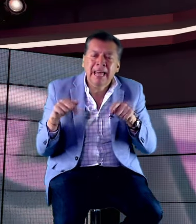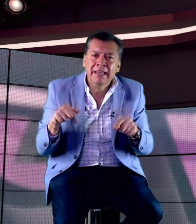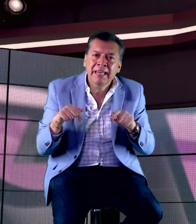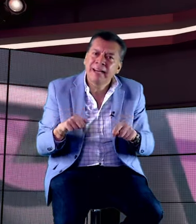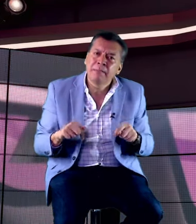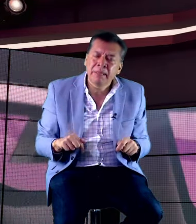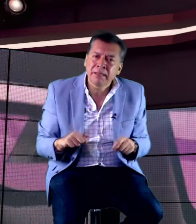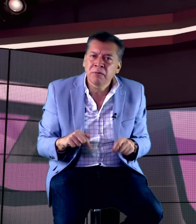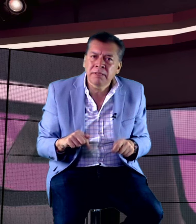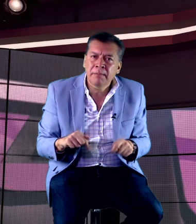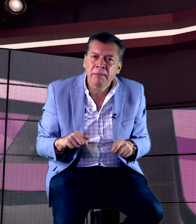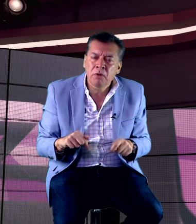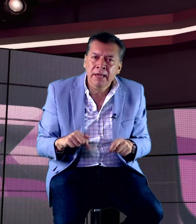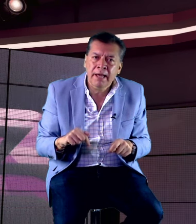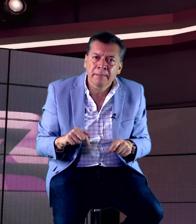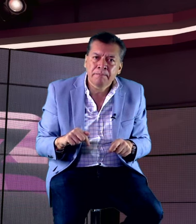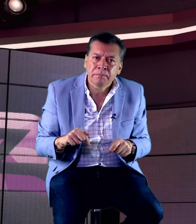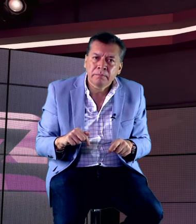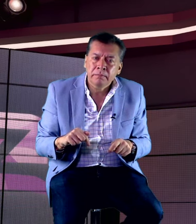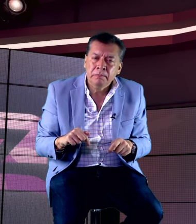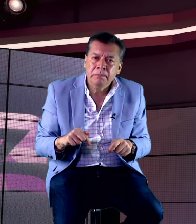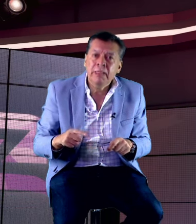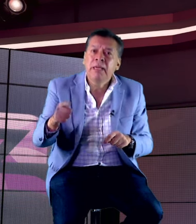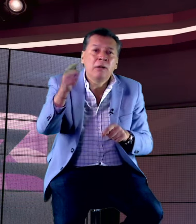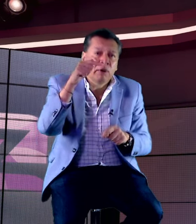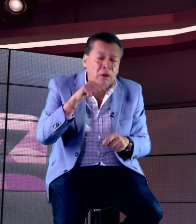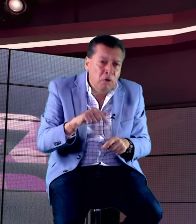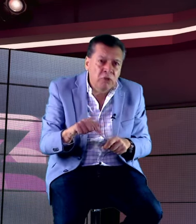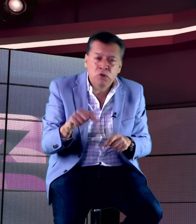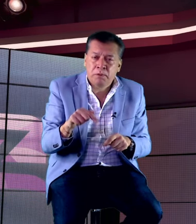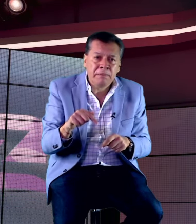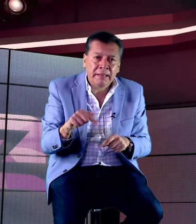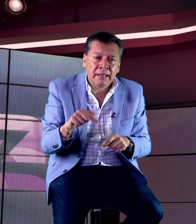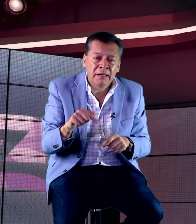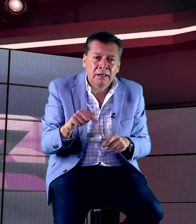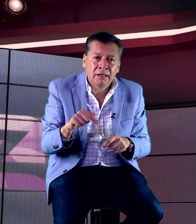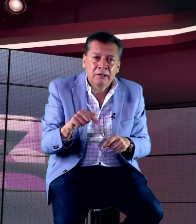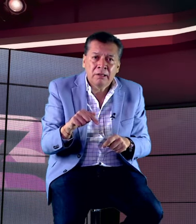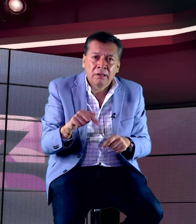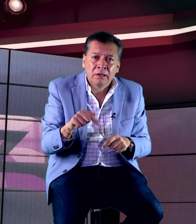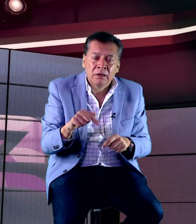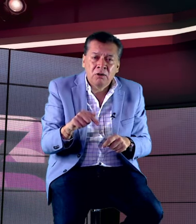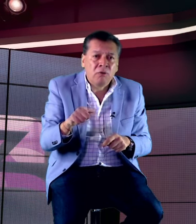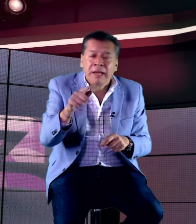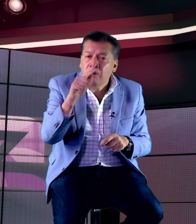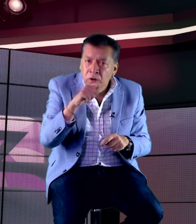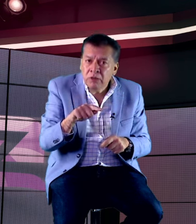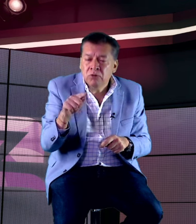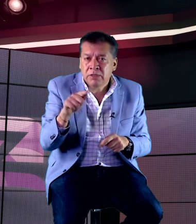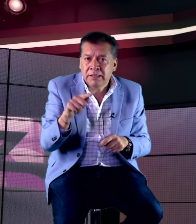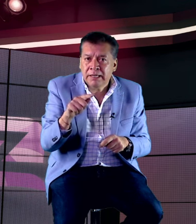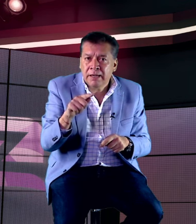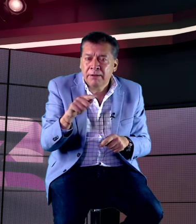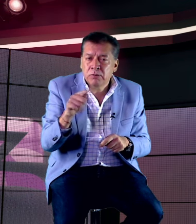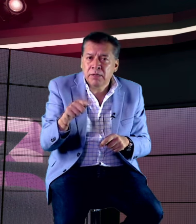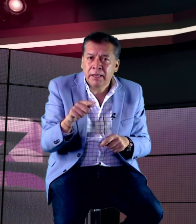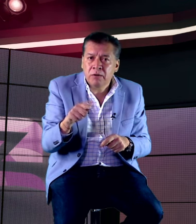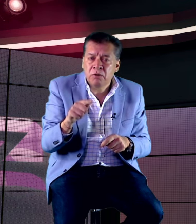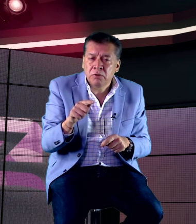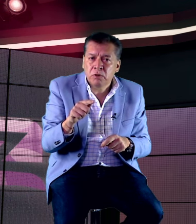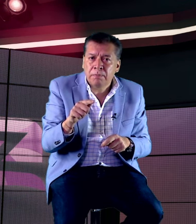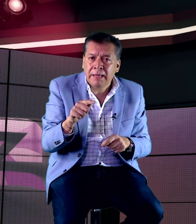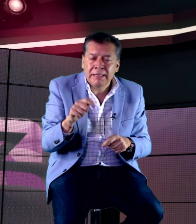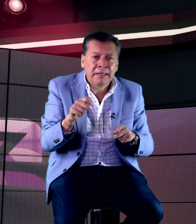alimentar diariamente nuestra memoria y lo que hoy nos prometen lo que hoy nos dicen que va a